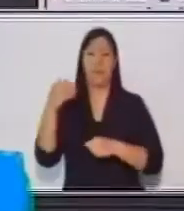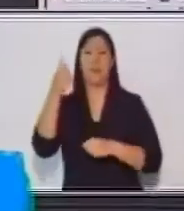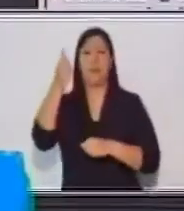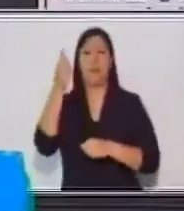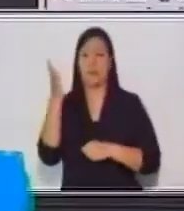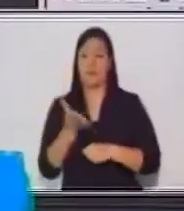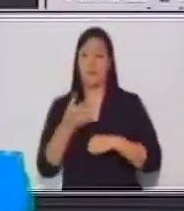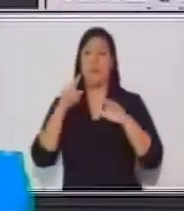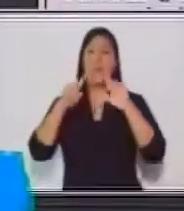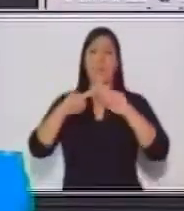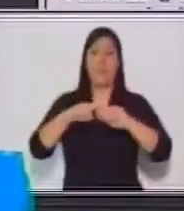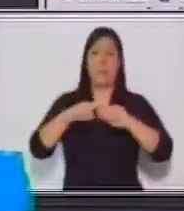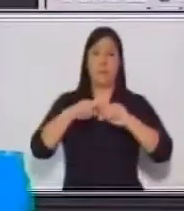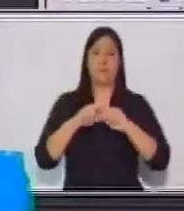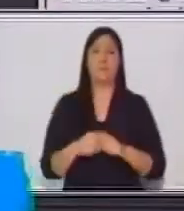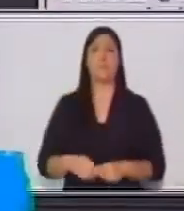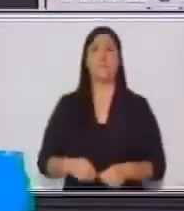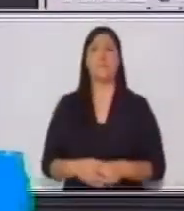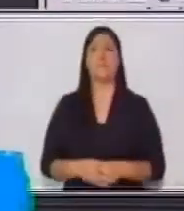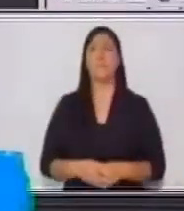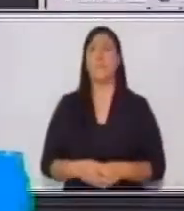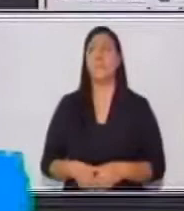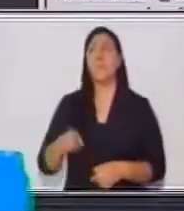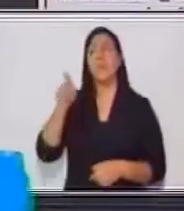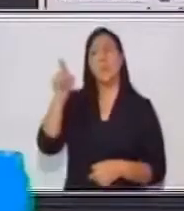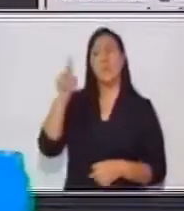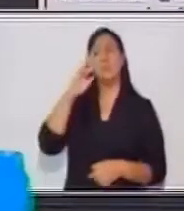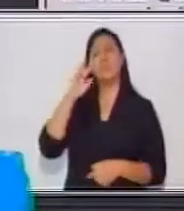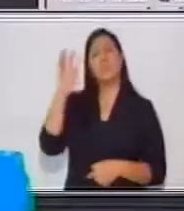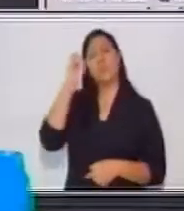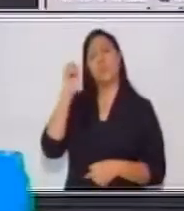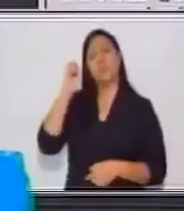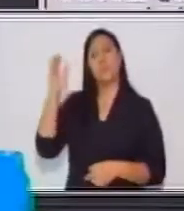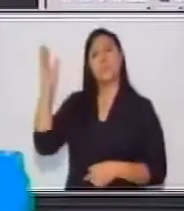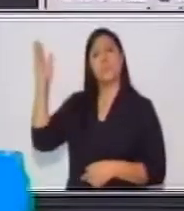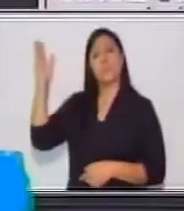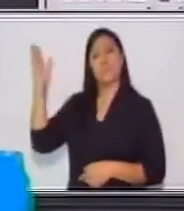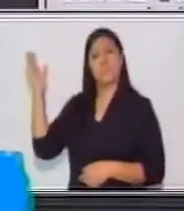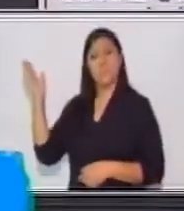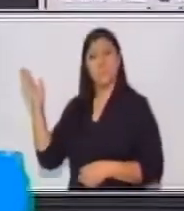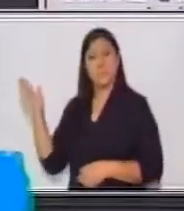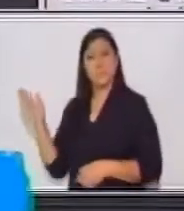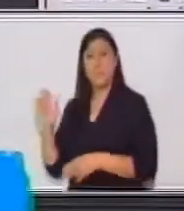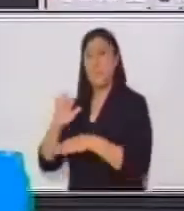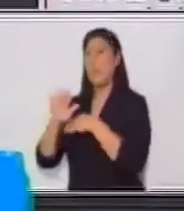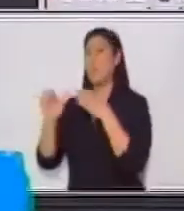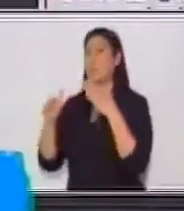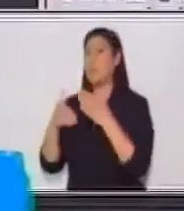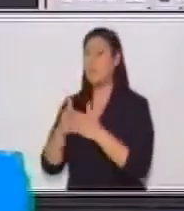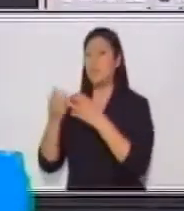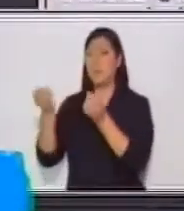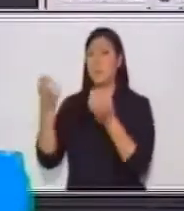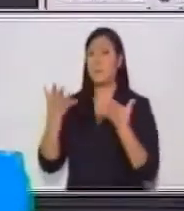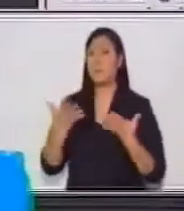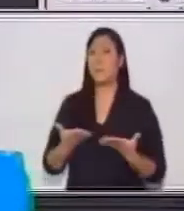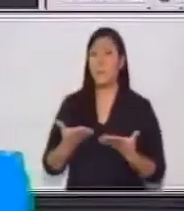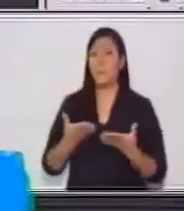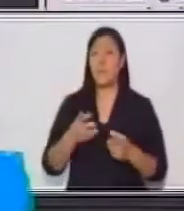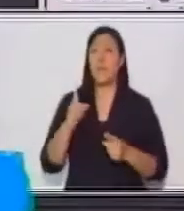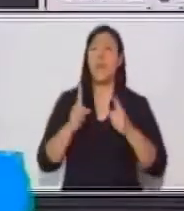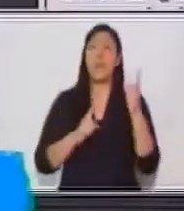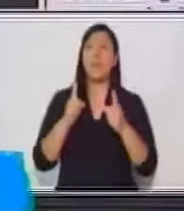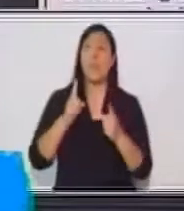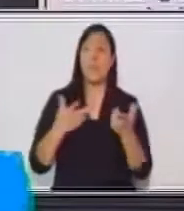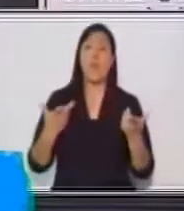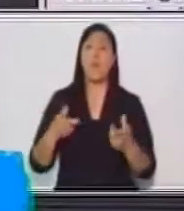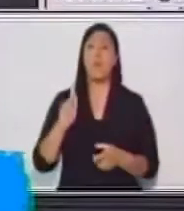X. Si observas, todas nos tienen que dar el valor de la constante de